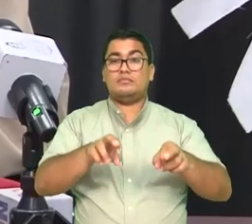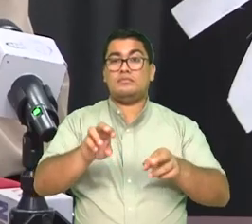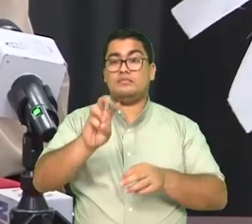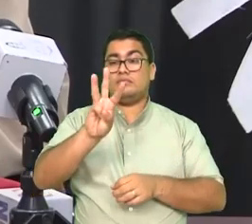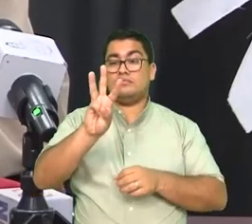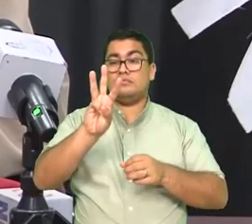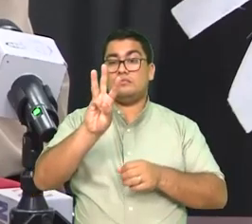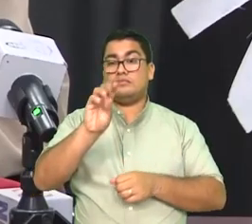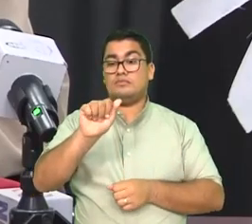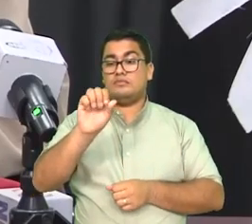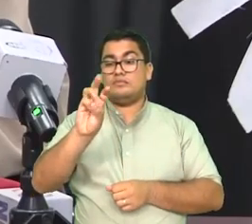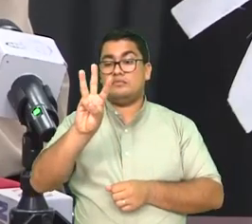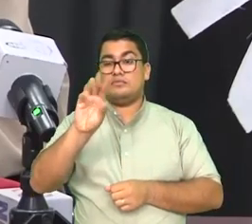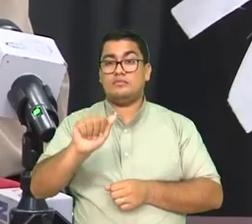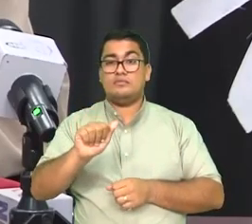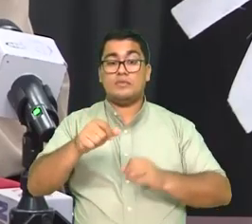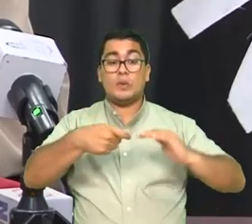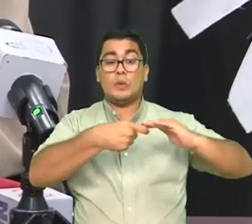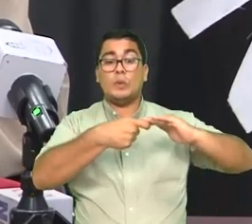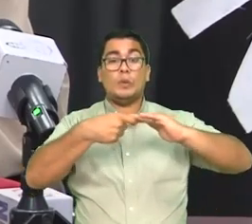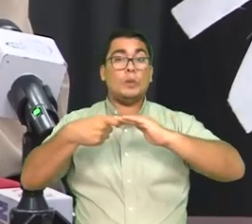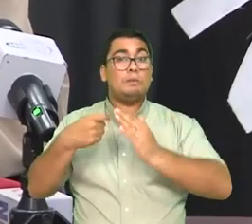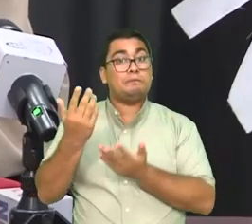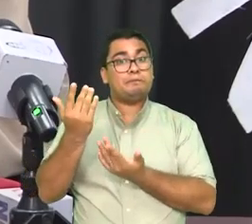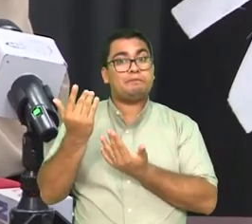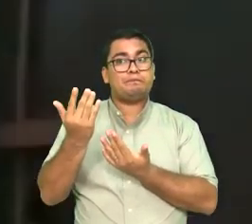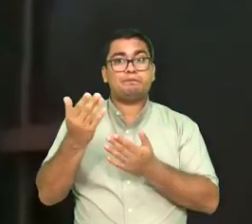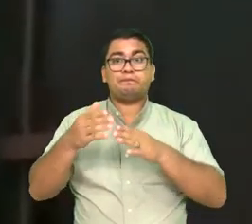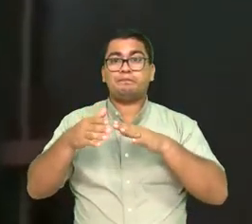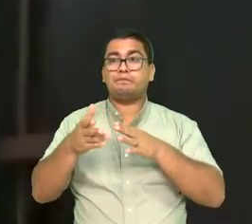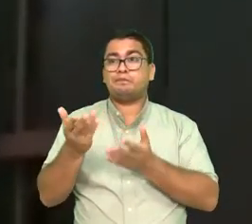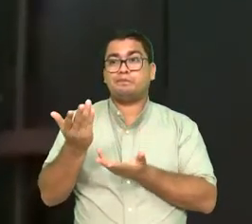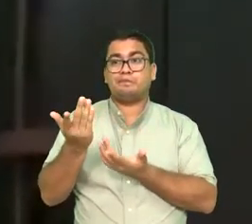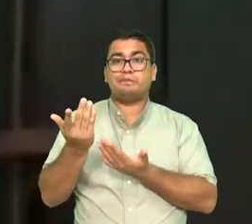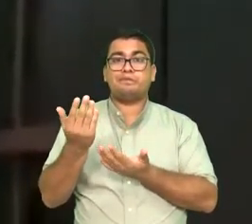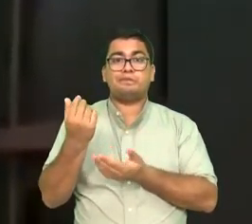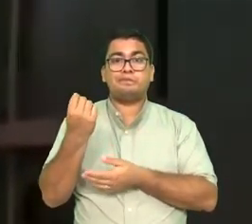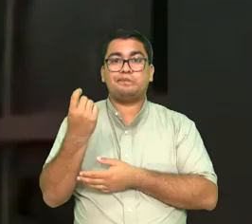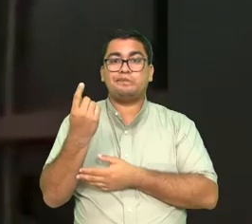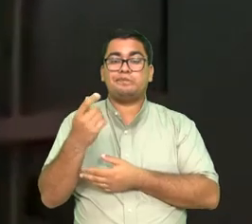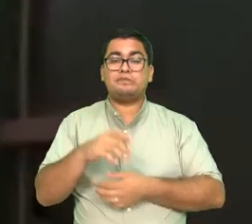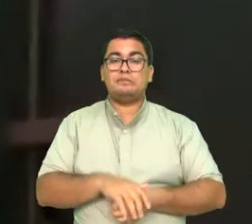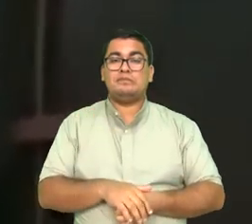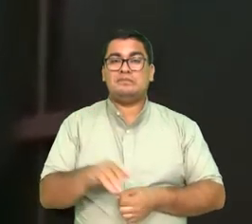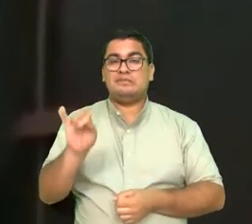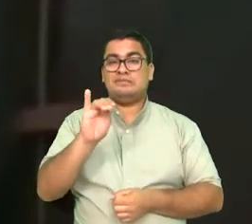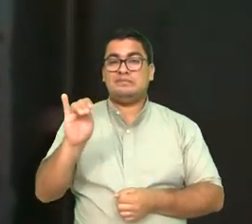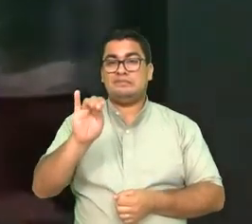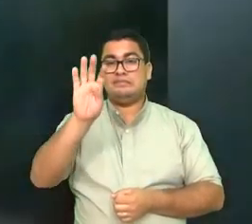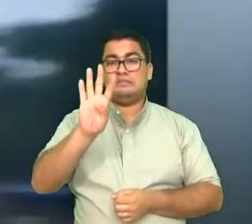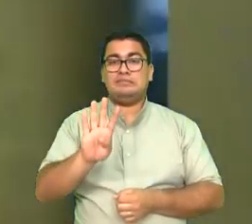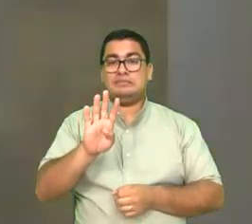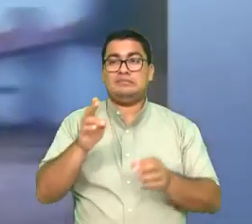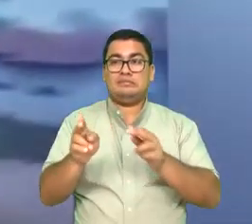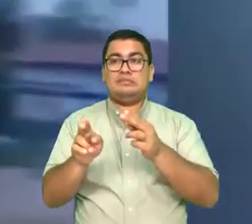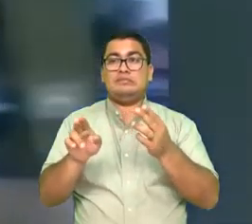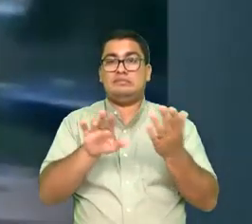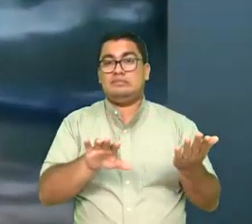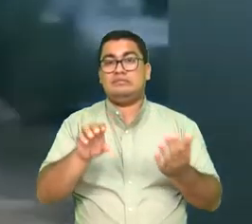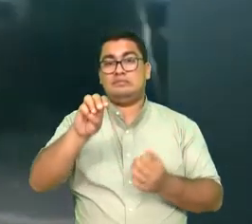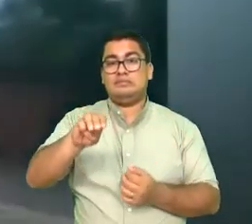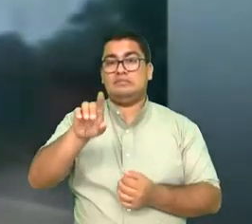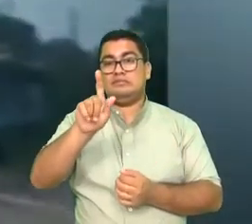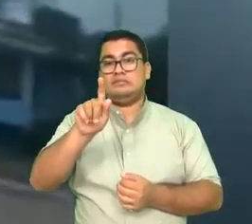mantiene suspendido el uso de la barcaza. Hasta este miércoles 4 de noviembre, el MTI reporta